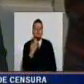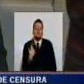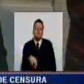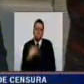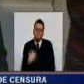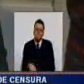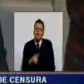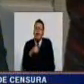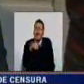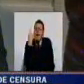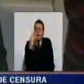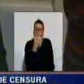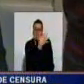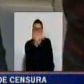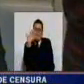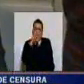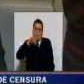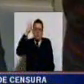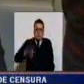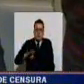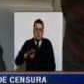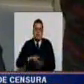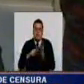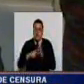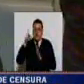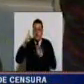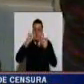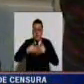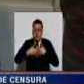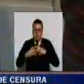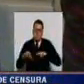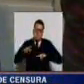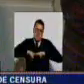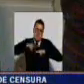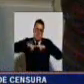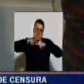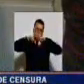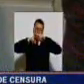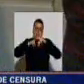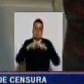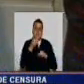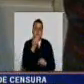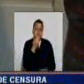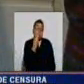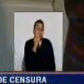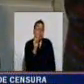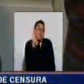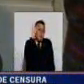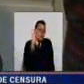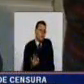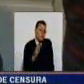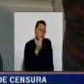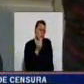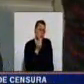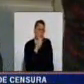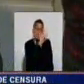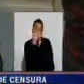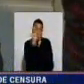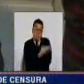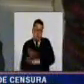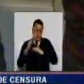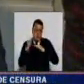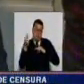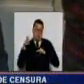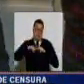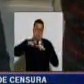525 millones de dólares de más habían tenido que pagar los señores de Brookfield. Si fuera el 20%, uno no puede saberlo con